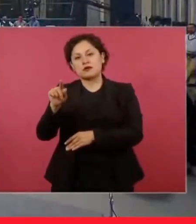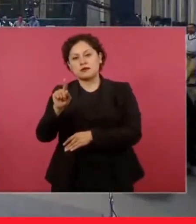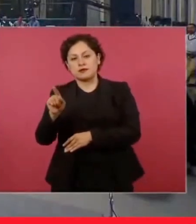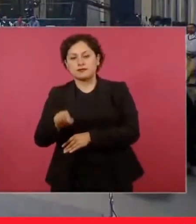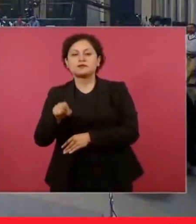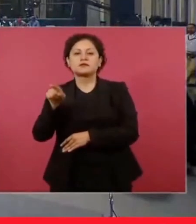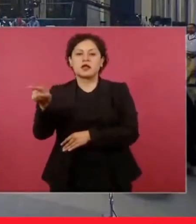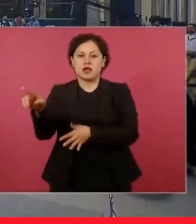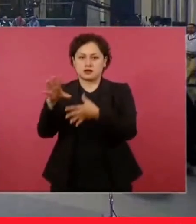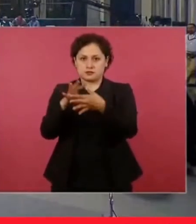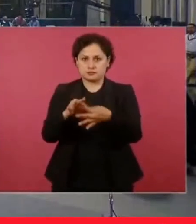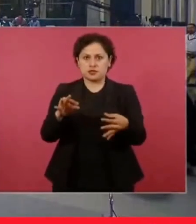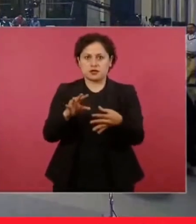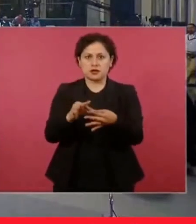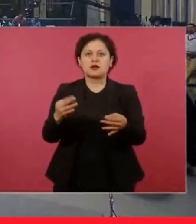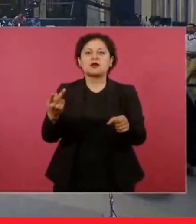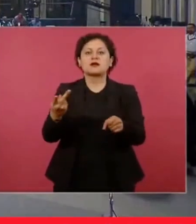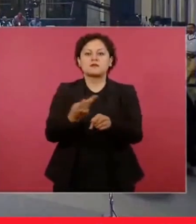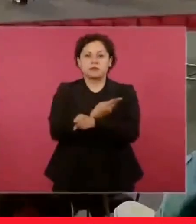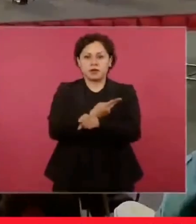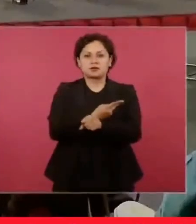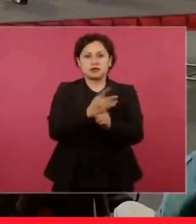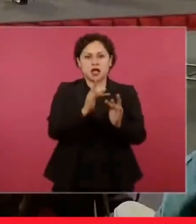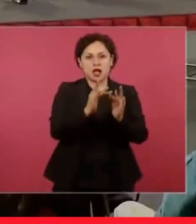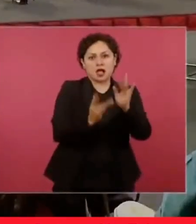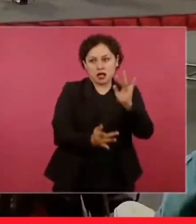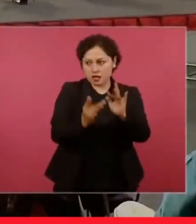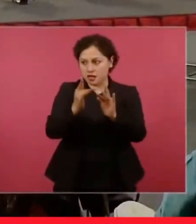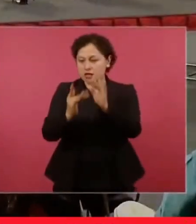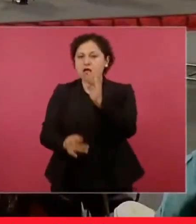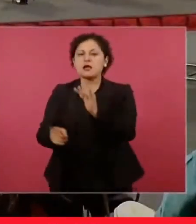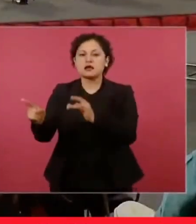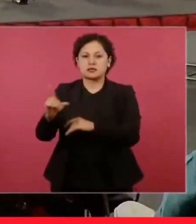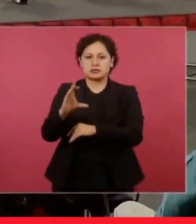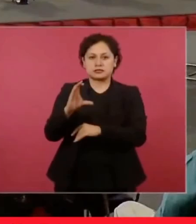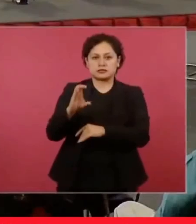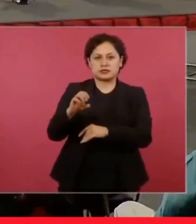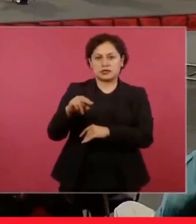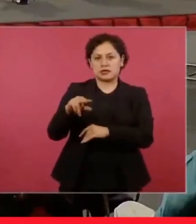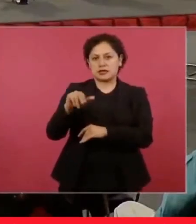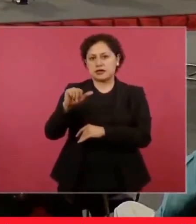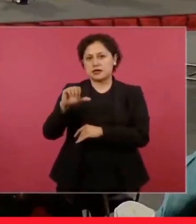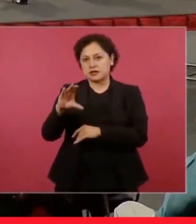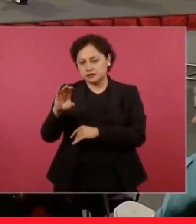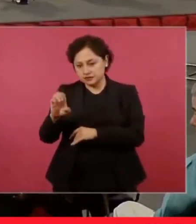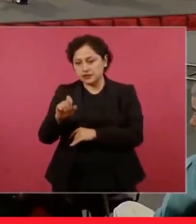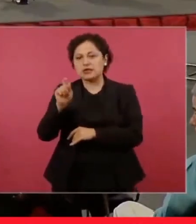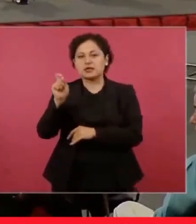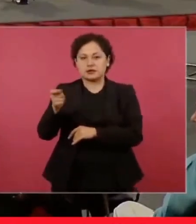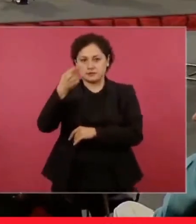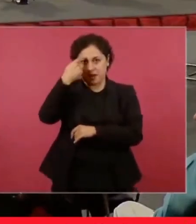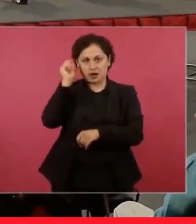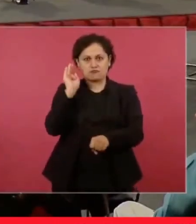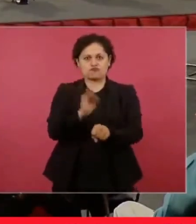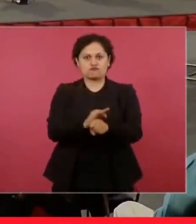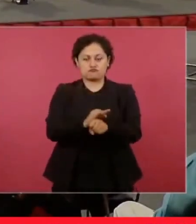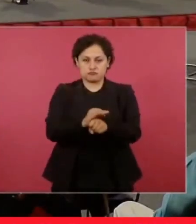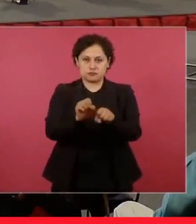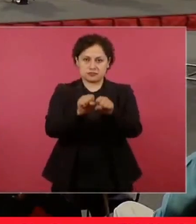afectación de carga, cómo se realiza a instrucciones del SENACE por esta cuestión de seguridad del sistema eléctrico.